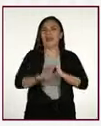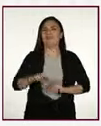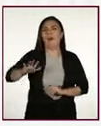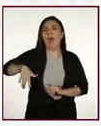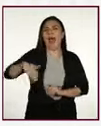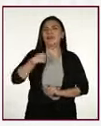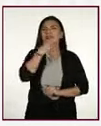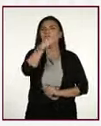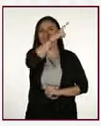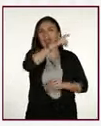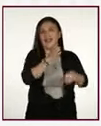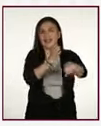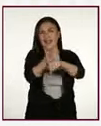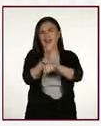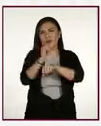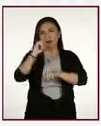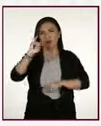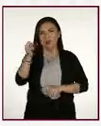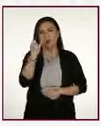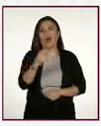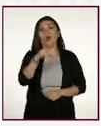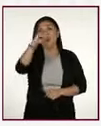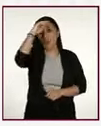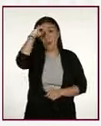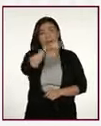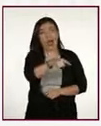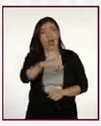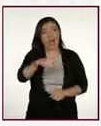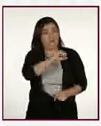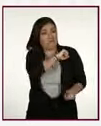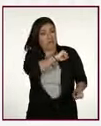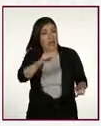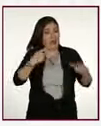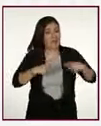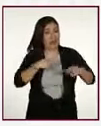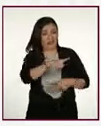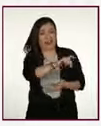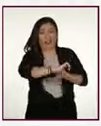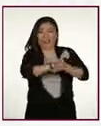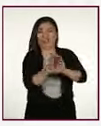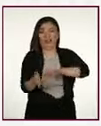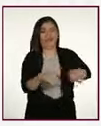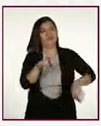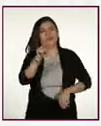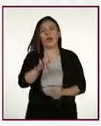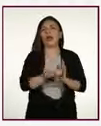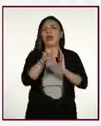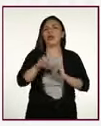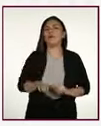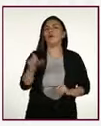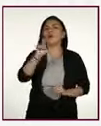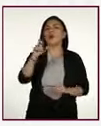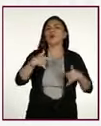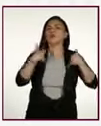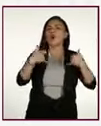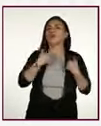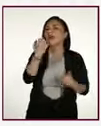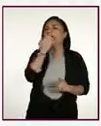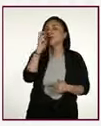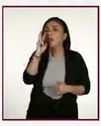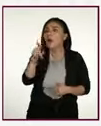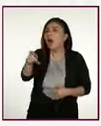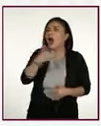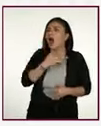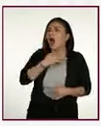de dar de Mexicali, no criminalizar, no estigmatizar. O sea, lo que vemos en las escuelas cuando un chico o una chica lo ven, lo cachan, que